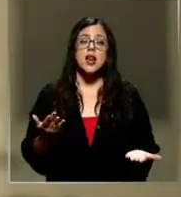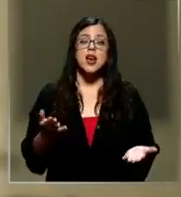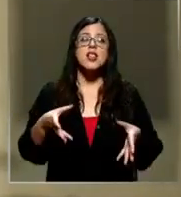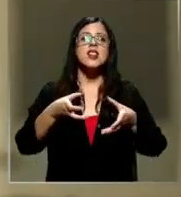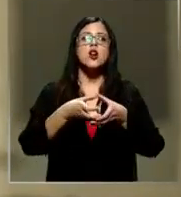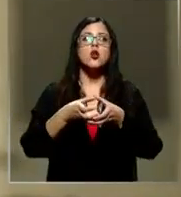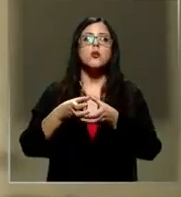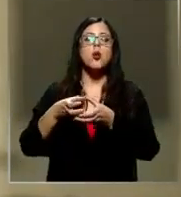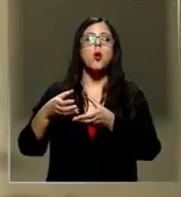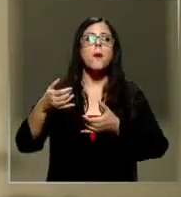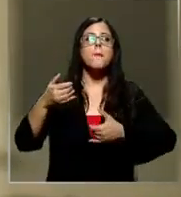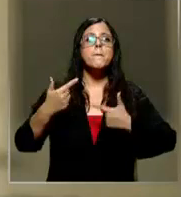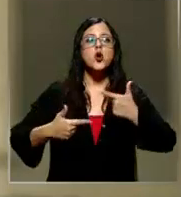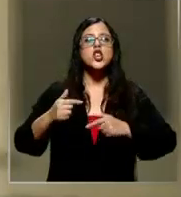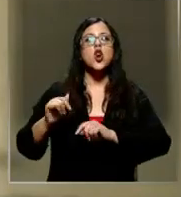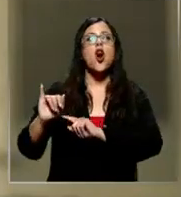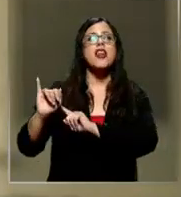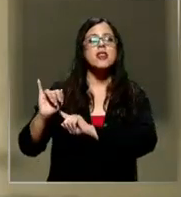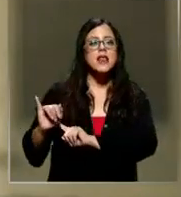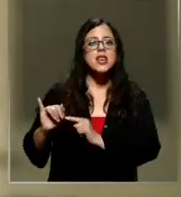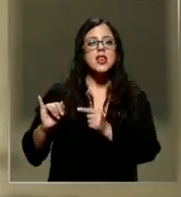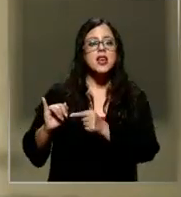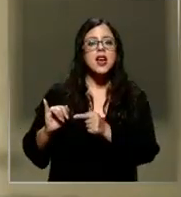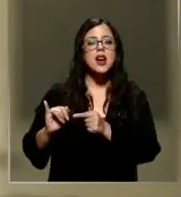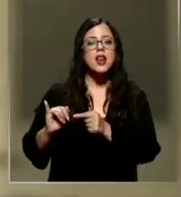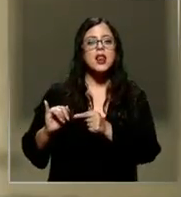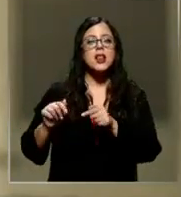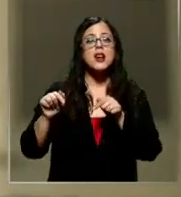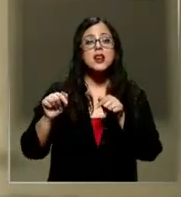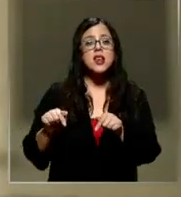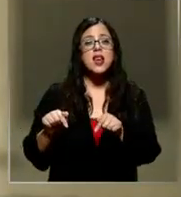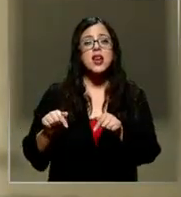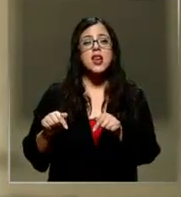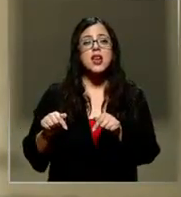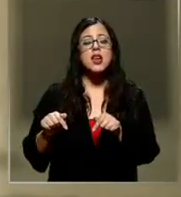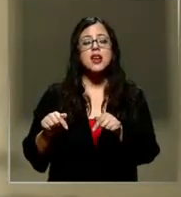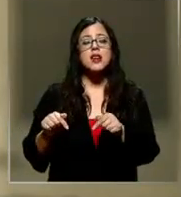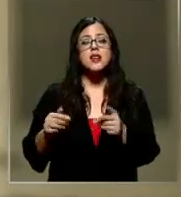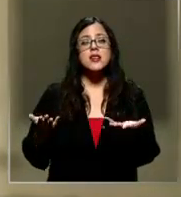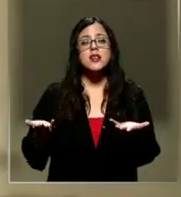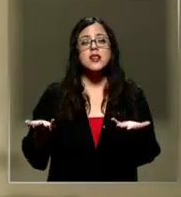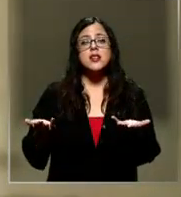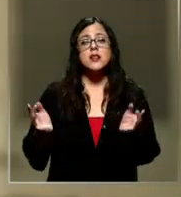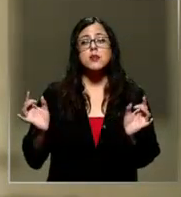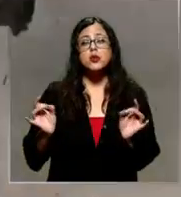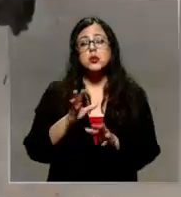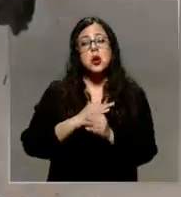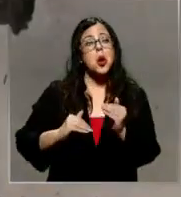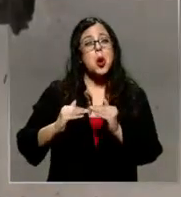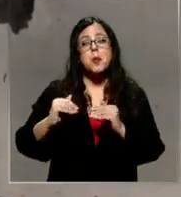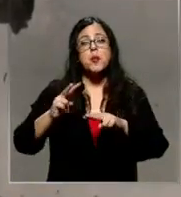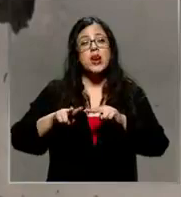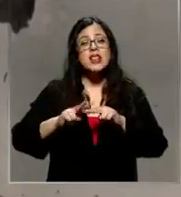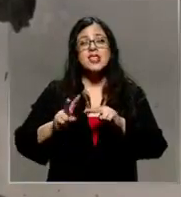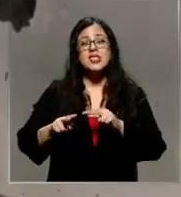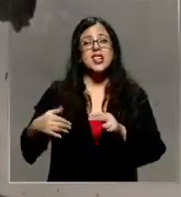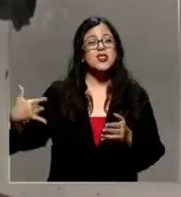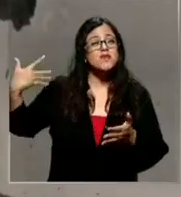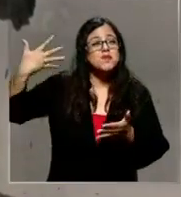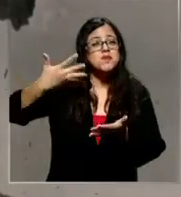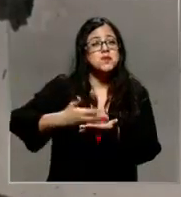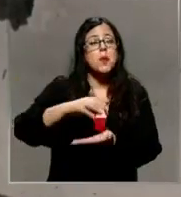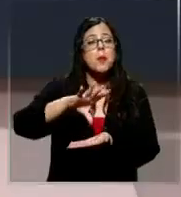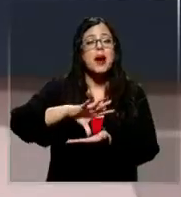izquierda, que podría ser afín a lo que está haciendo desde hace largos años Nicaragua. Es la decisión del gobierno